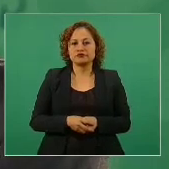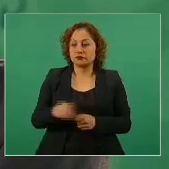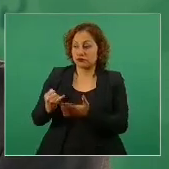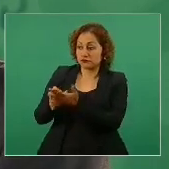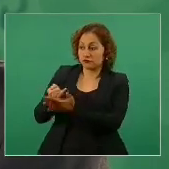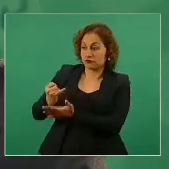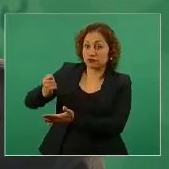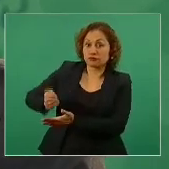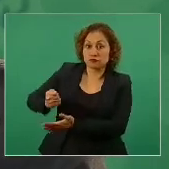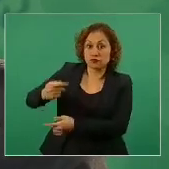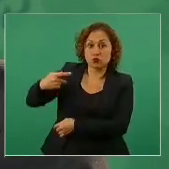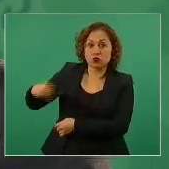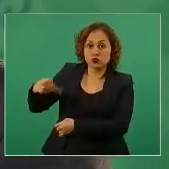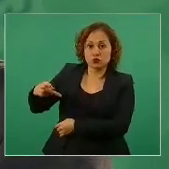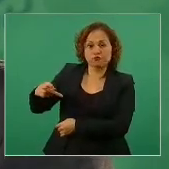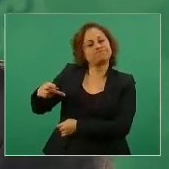veredicto,